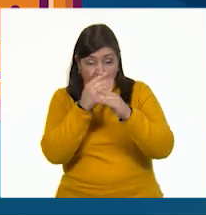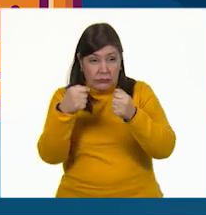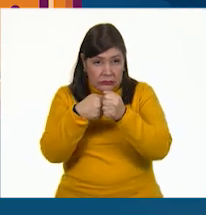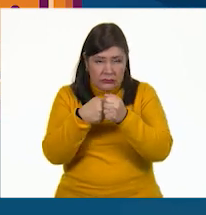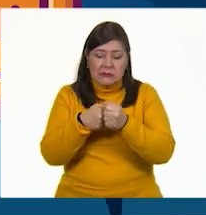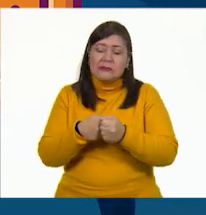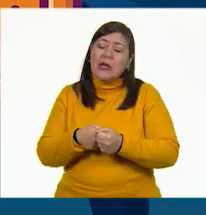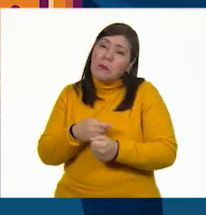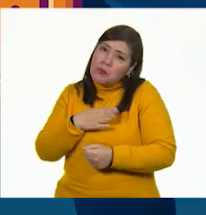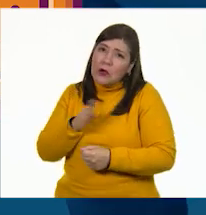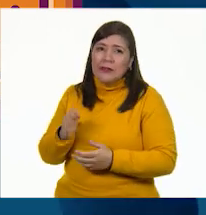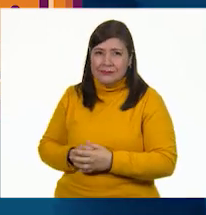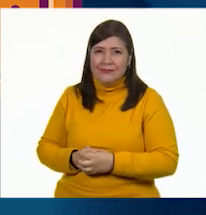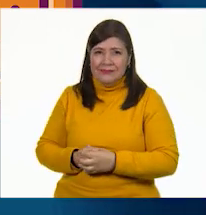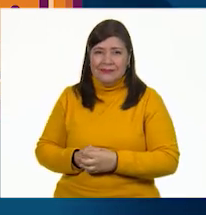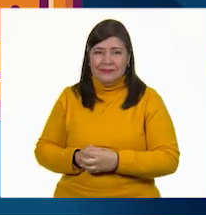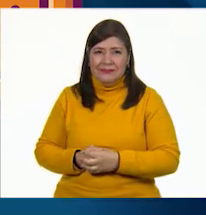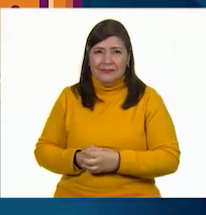Bueno. ¡Sí!